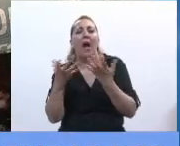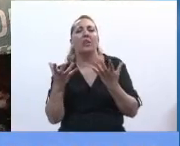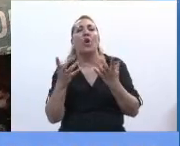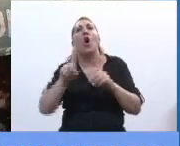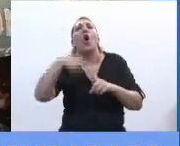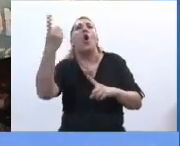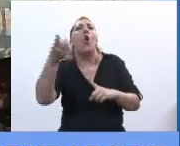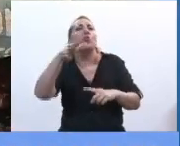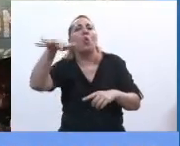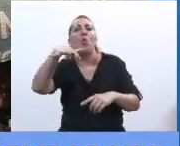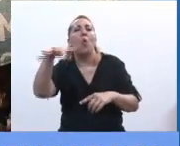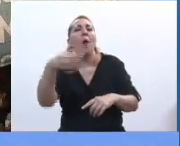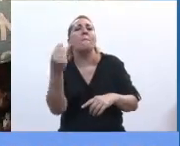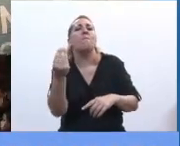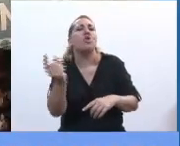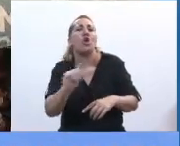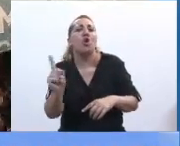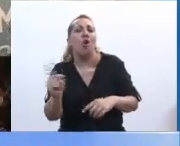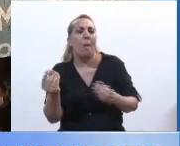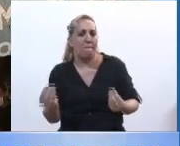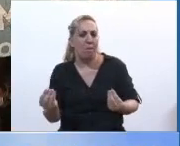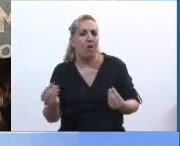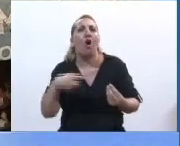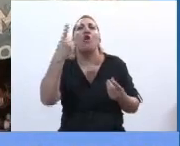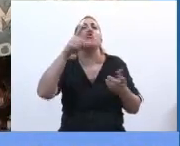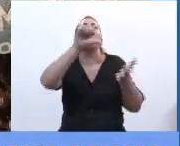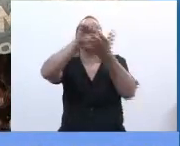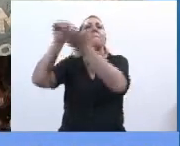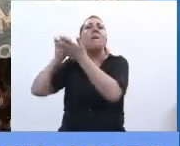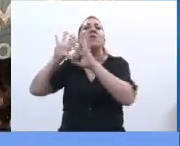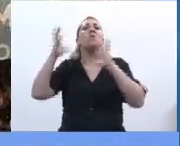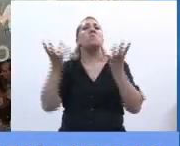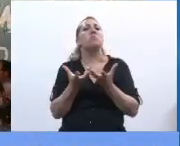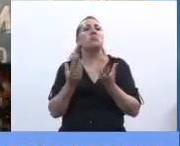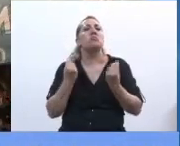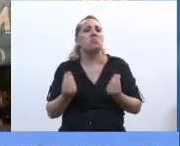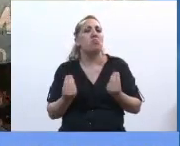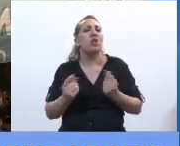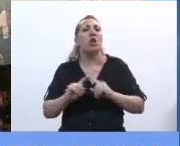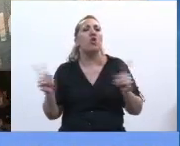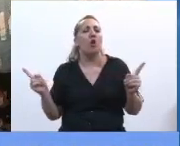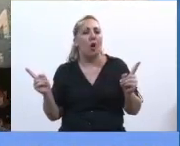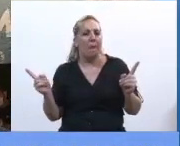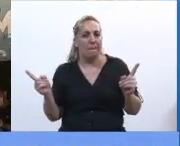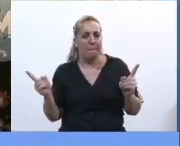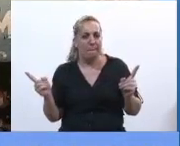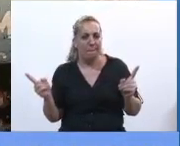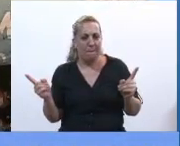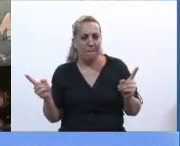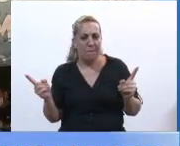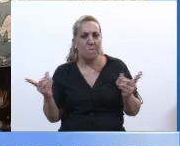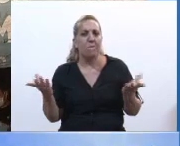otros lugares del mundo y porque se da aquí primero porque